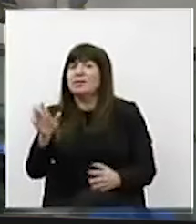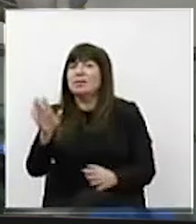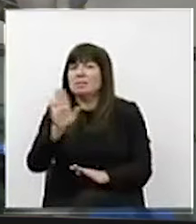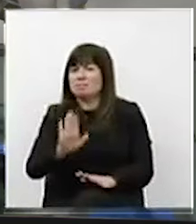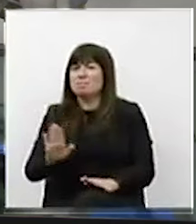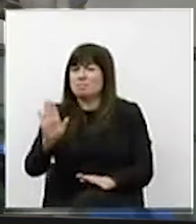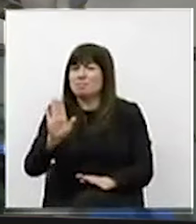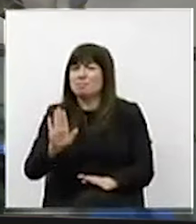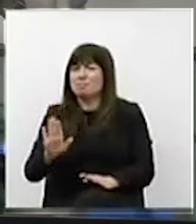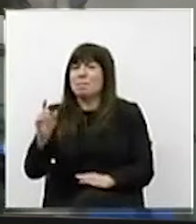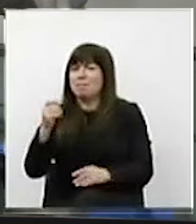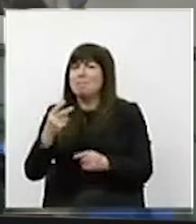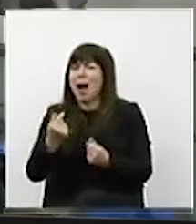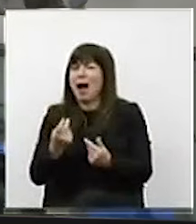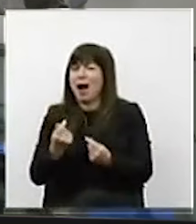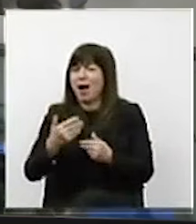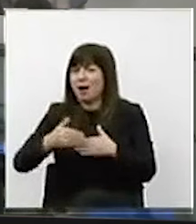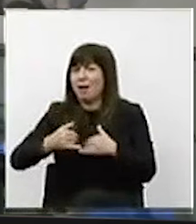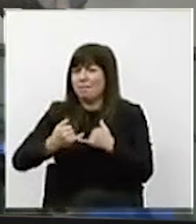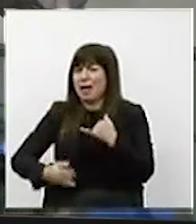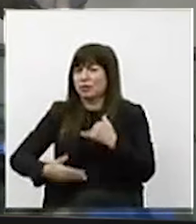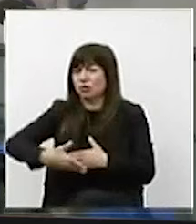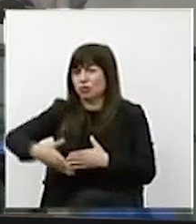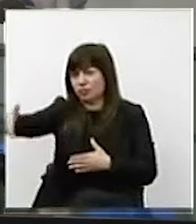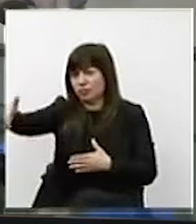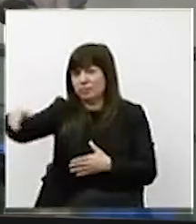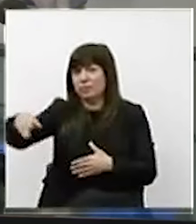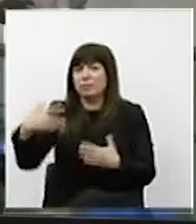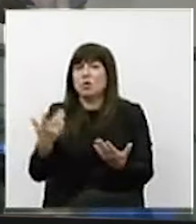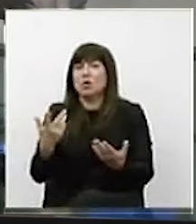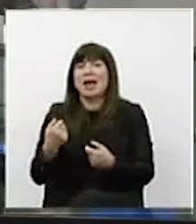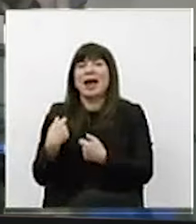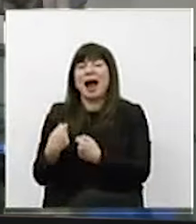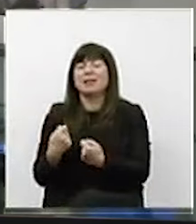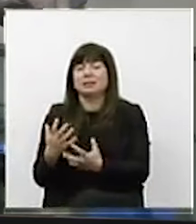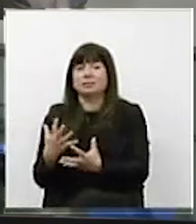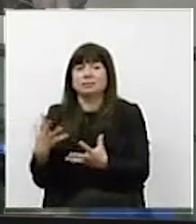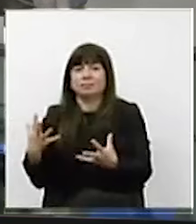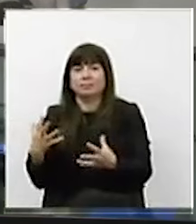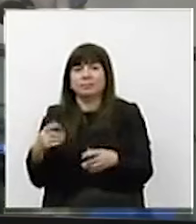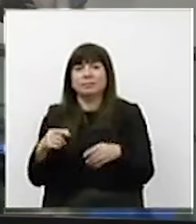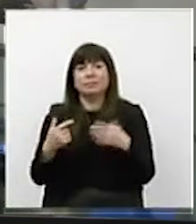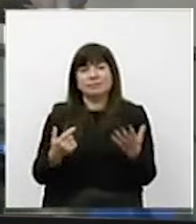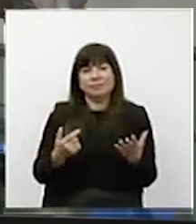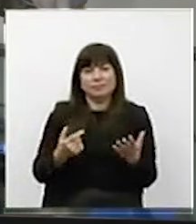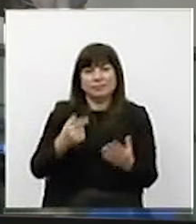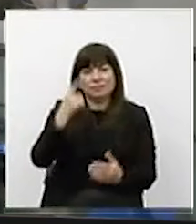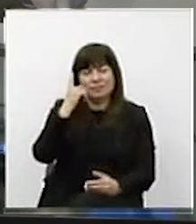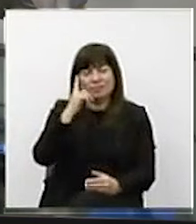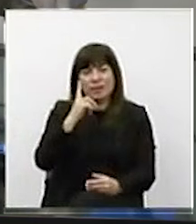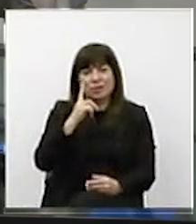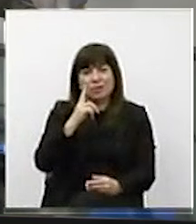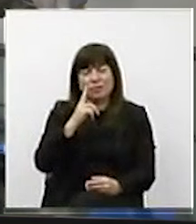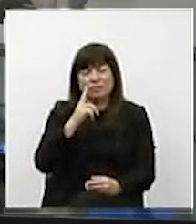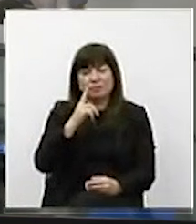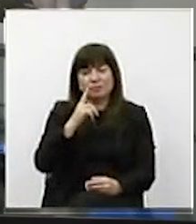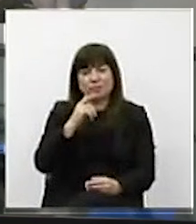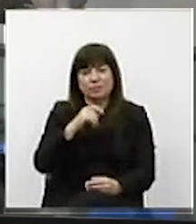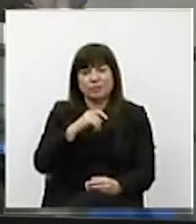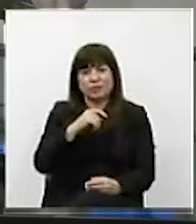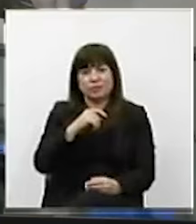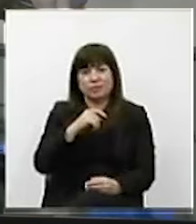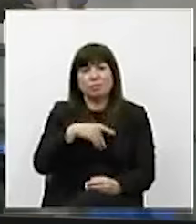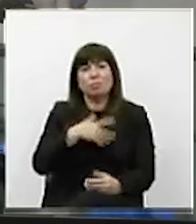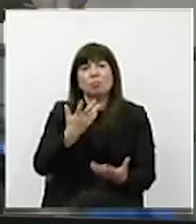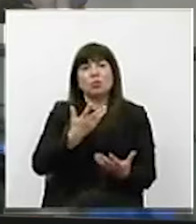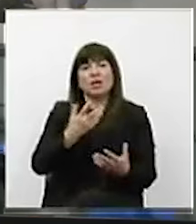lockdown, pero es más barata en el largo plazo, si es que efectivamente, porque yo